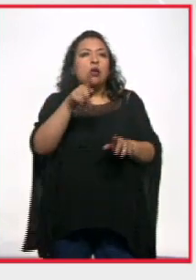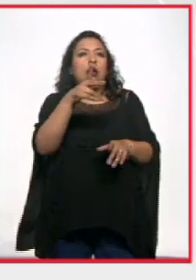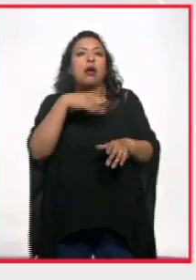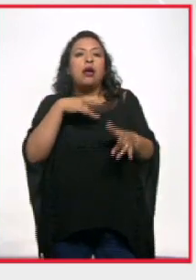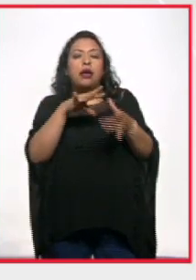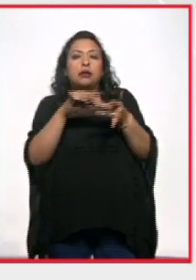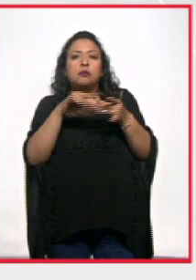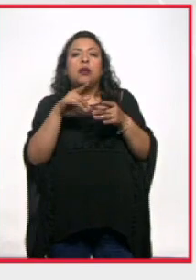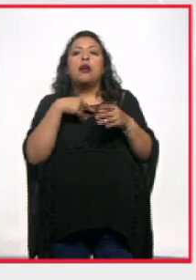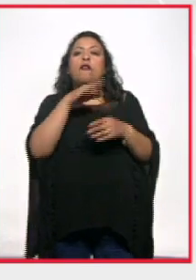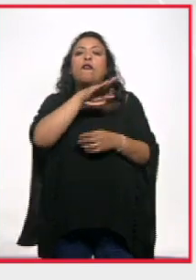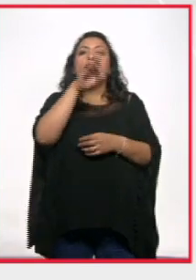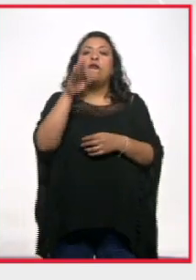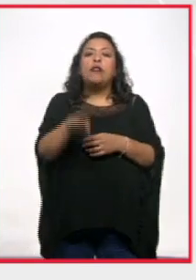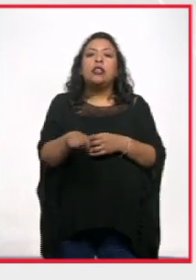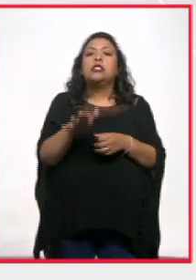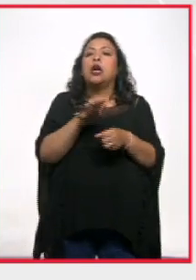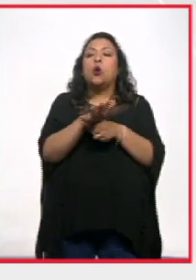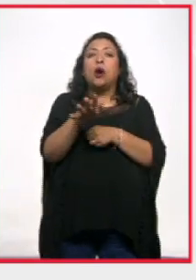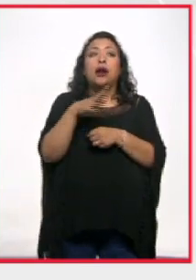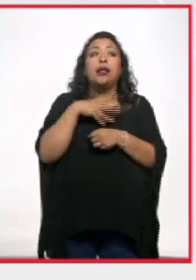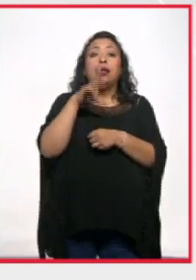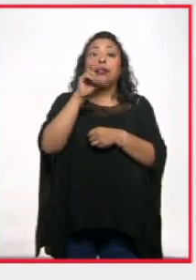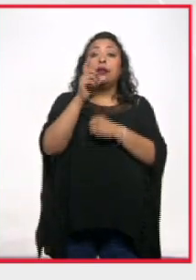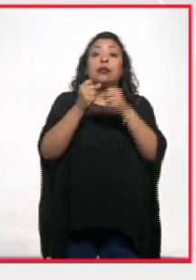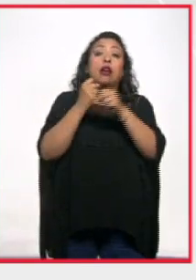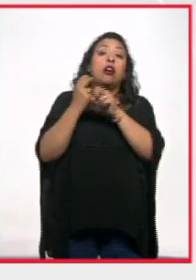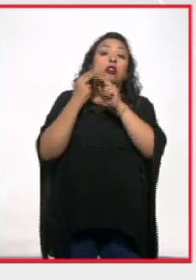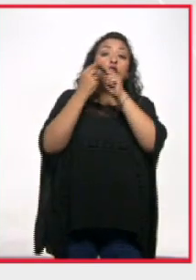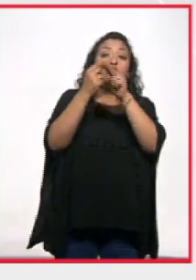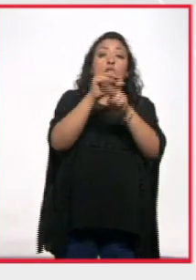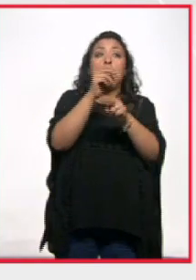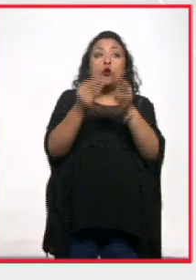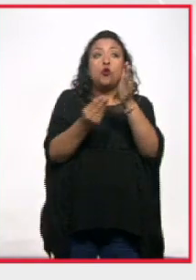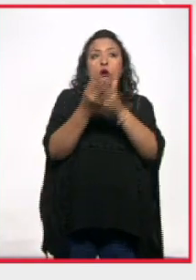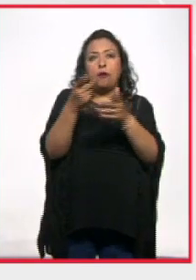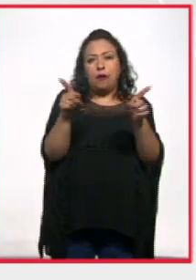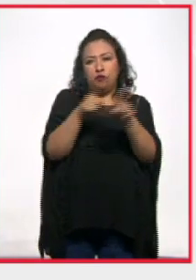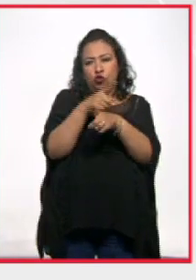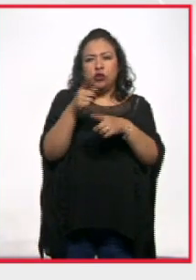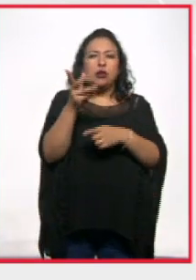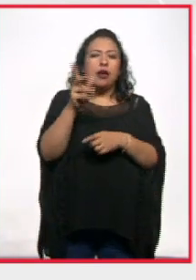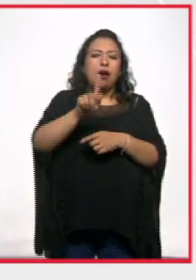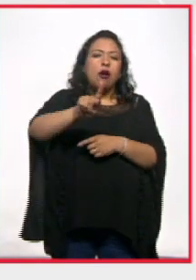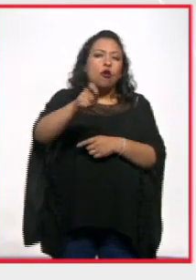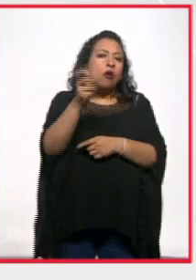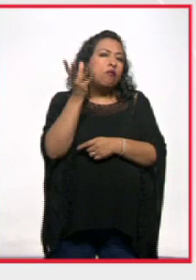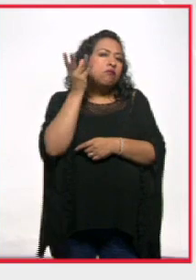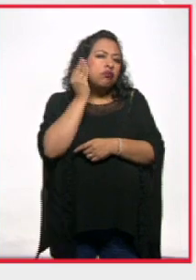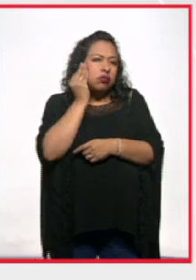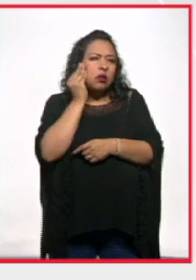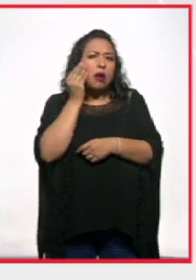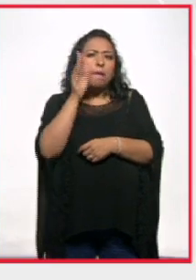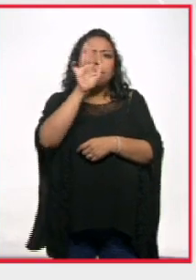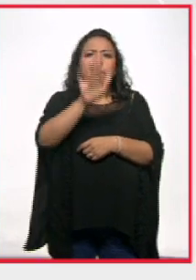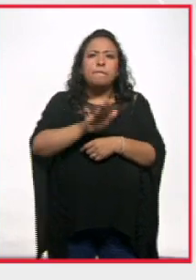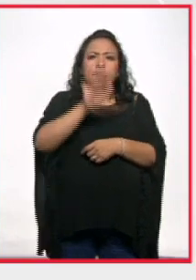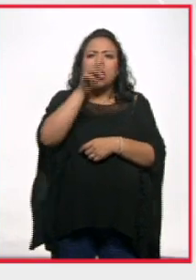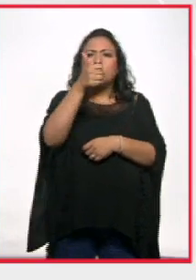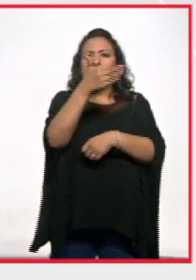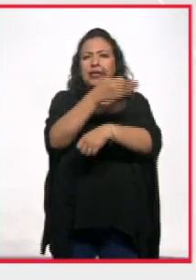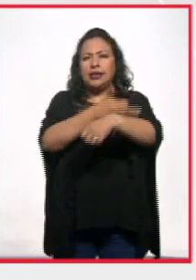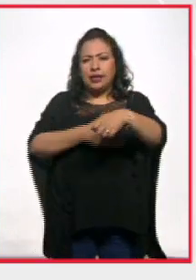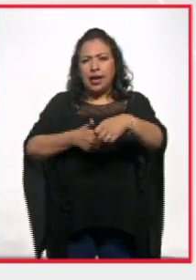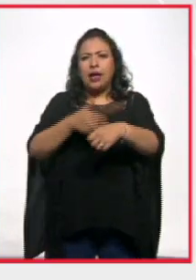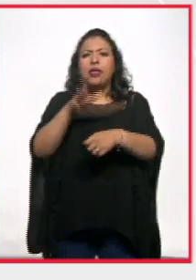La efeméride que estás celebrando es 30 años de Hacia una Nueva Música, un programa radiofónico que pasa todos los miércoles a las 6 de la